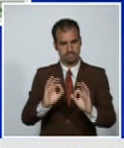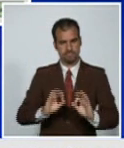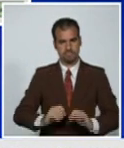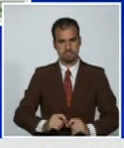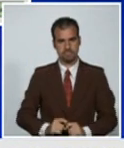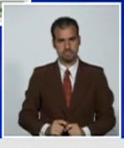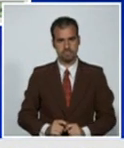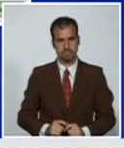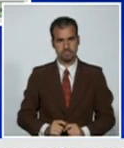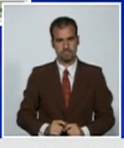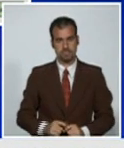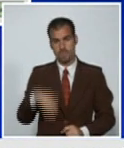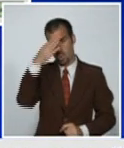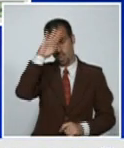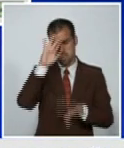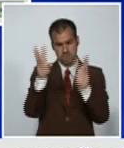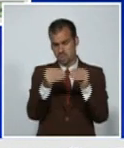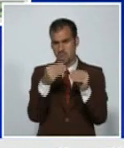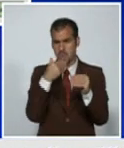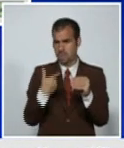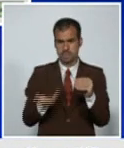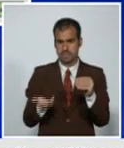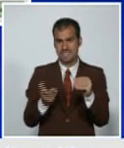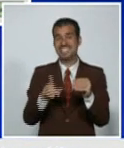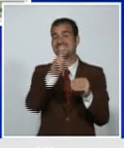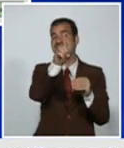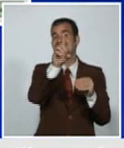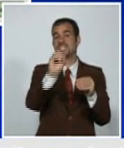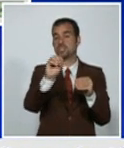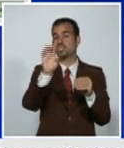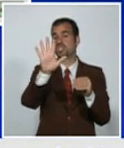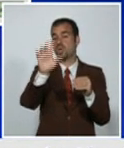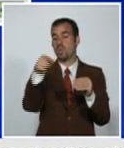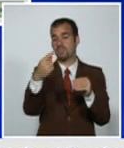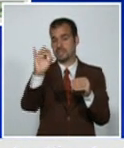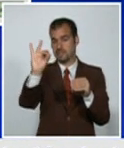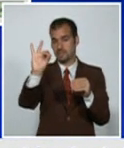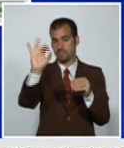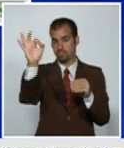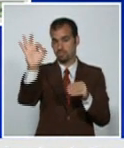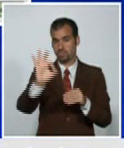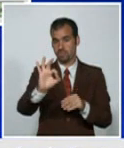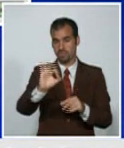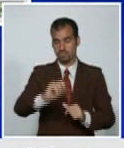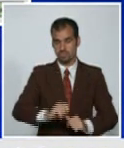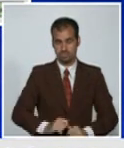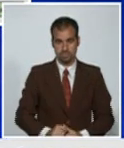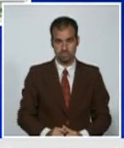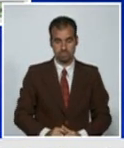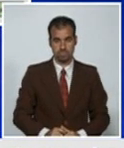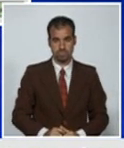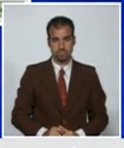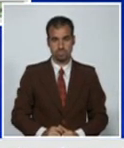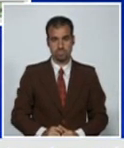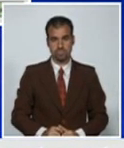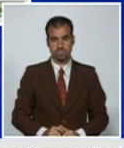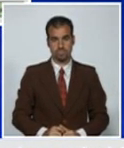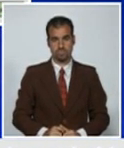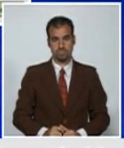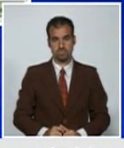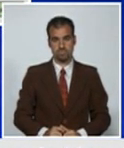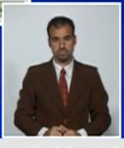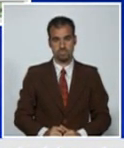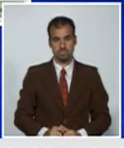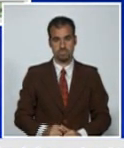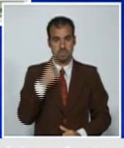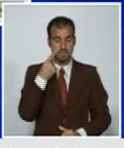Cuba, con una tasa de 105,7 por 100.000 habitantes, superior a la